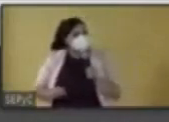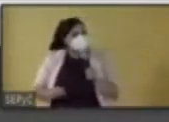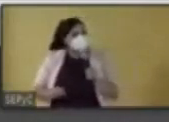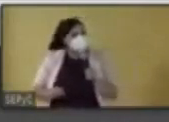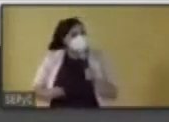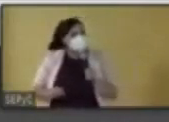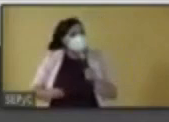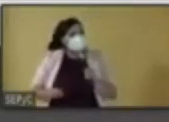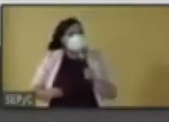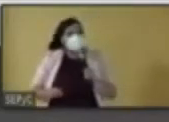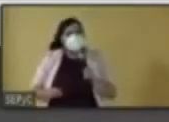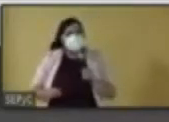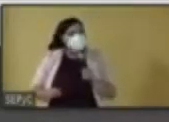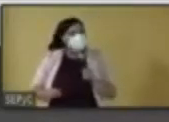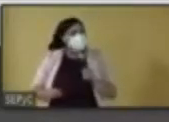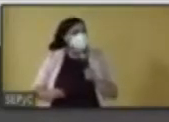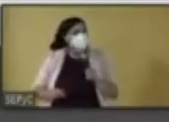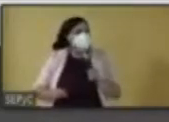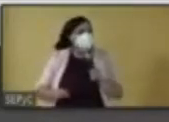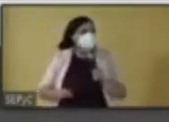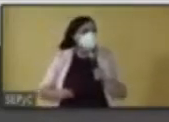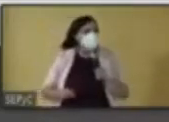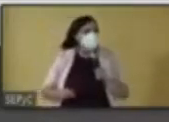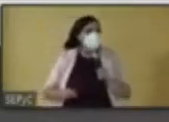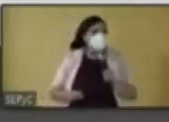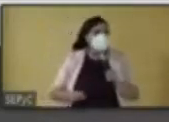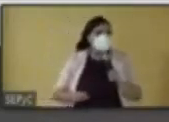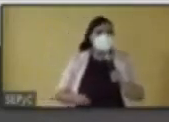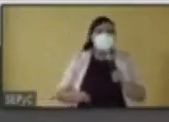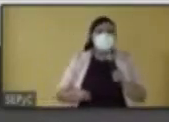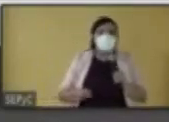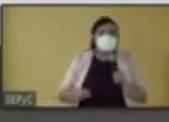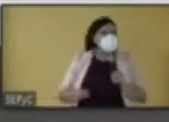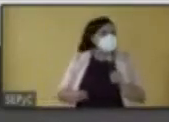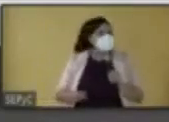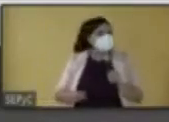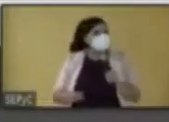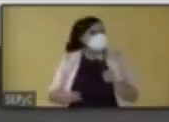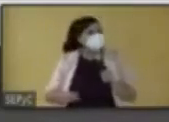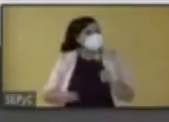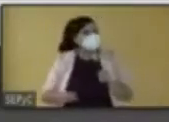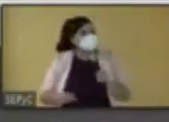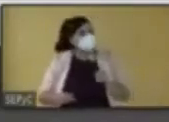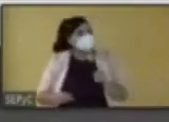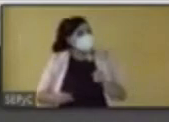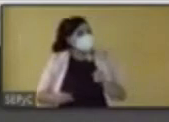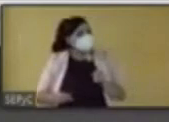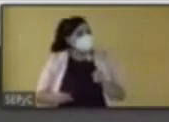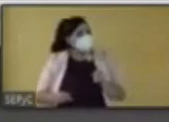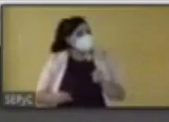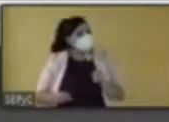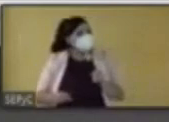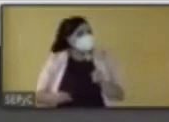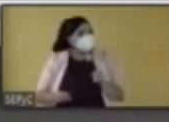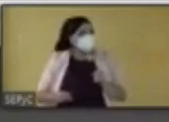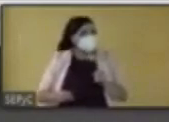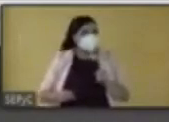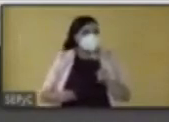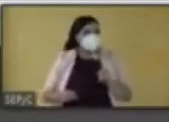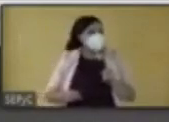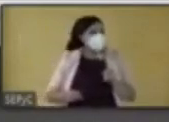Hay que identificar el nivel u orden de gobierno, en este caso puede ser estatal, federal o municipal. Y el ámbito